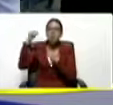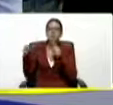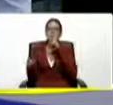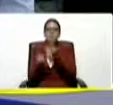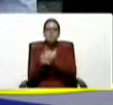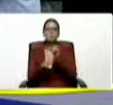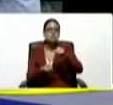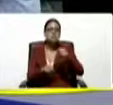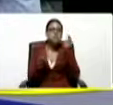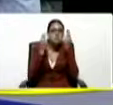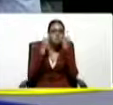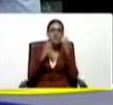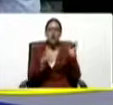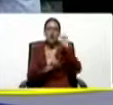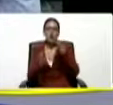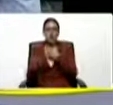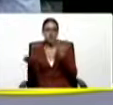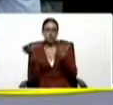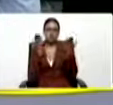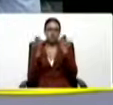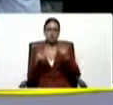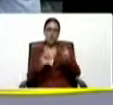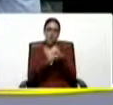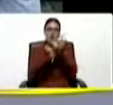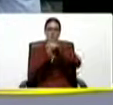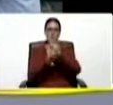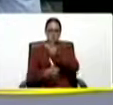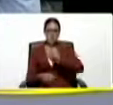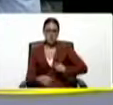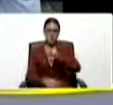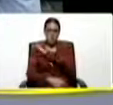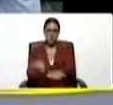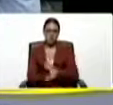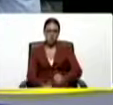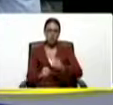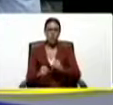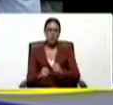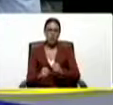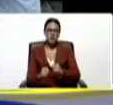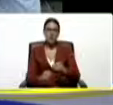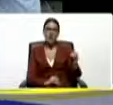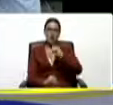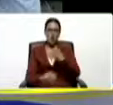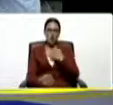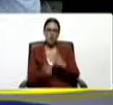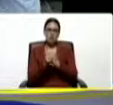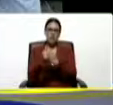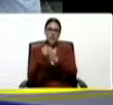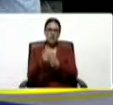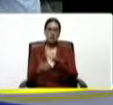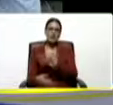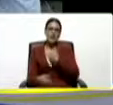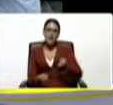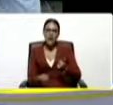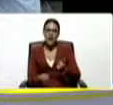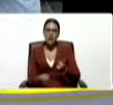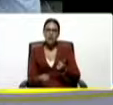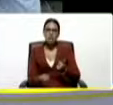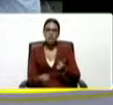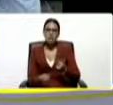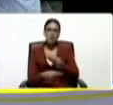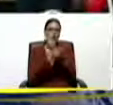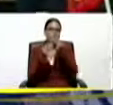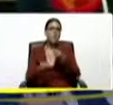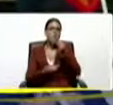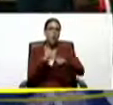¿O quieren un presidente con liderazgo y firmeza? Un presidente del pueblo de a pie.